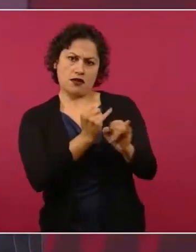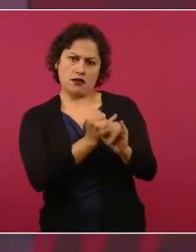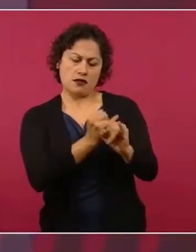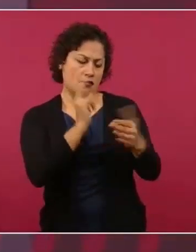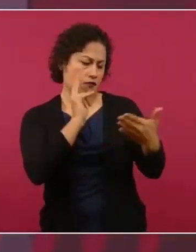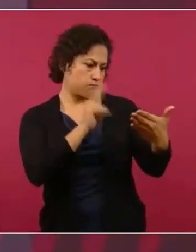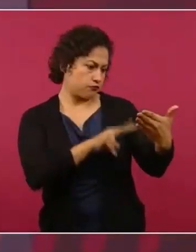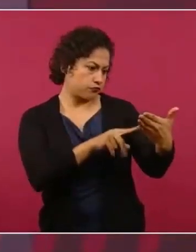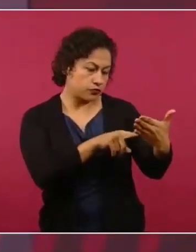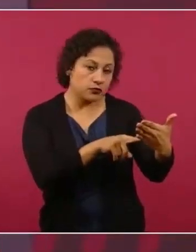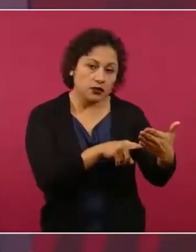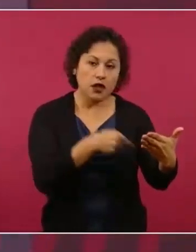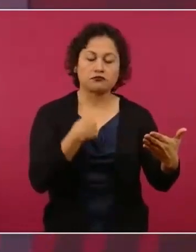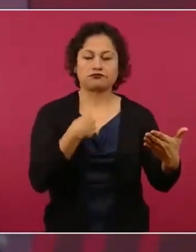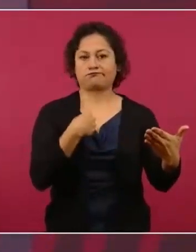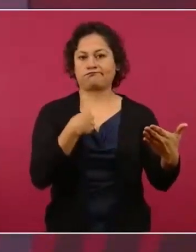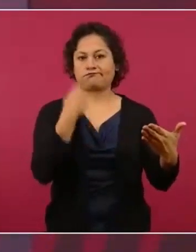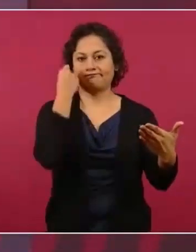es